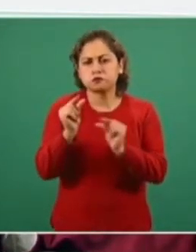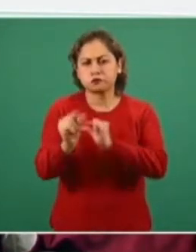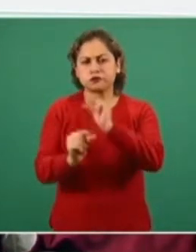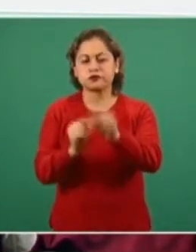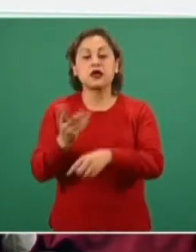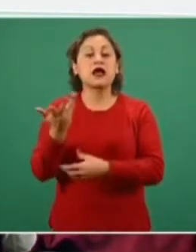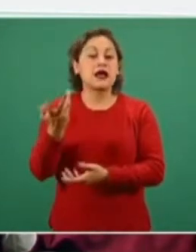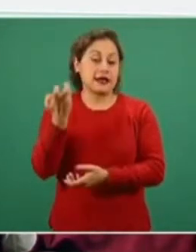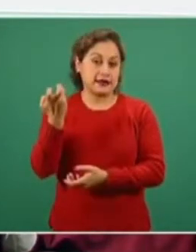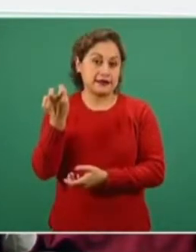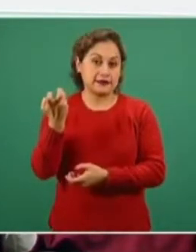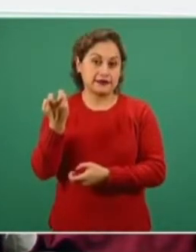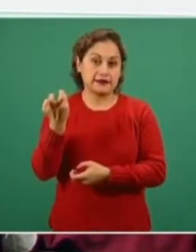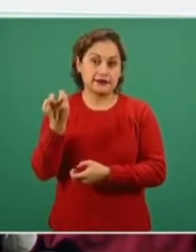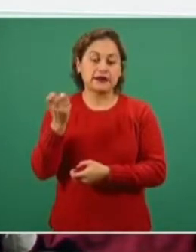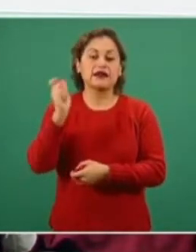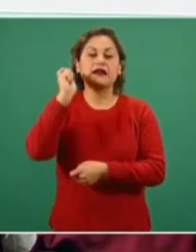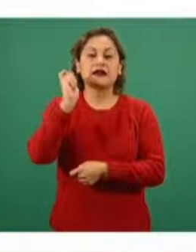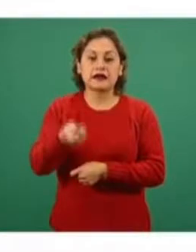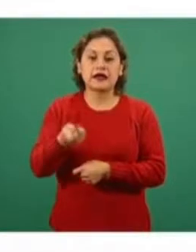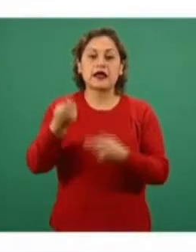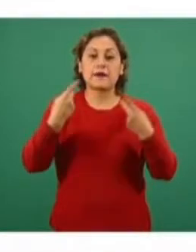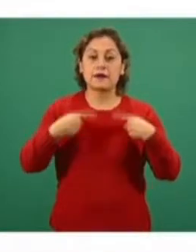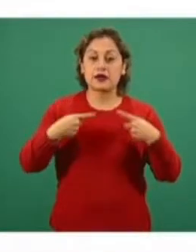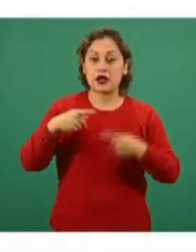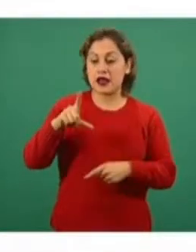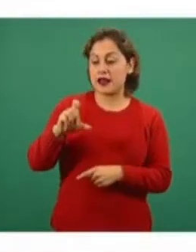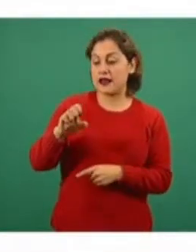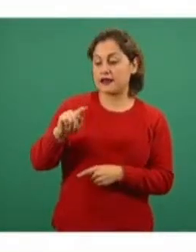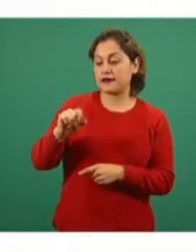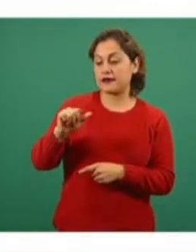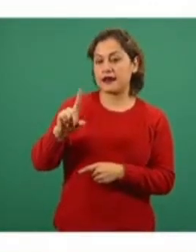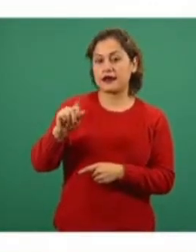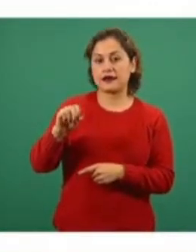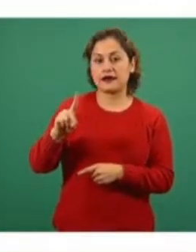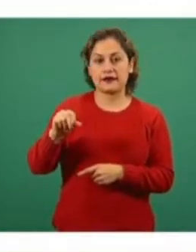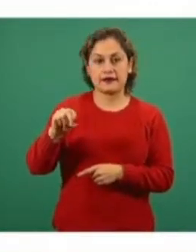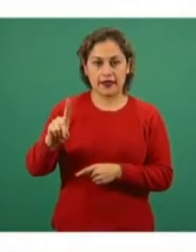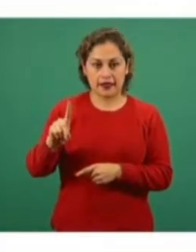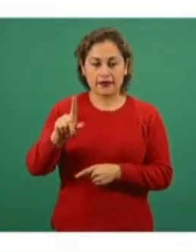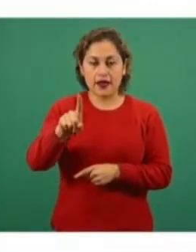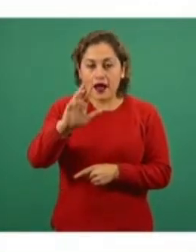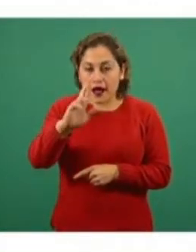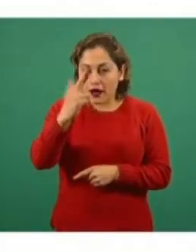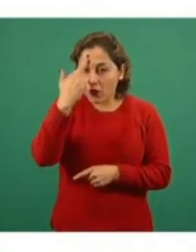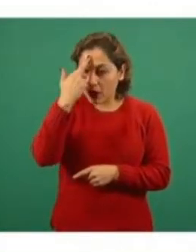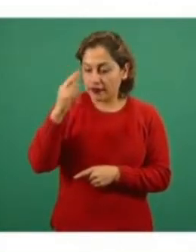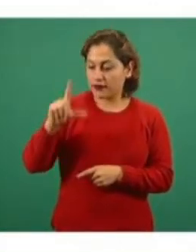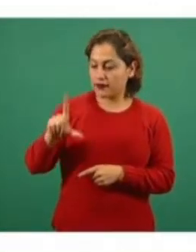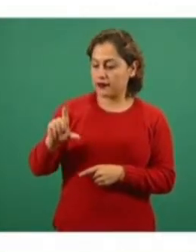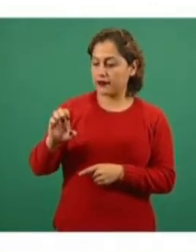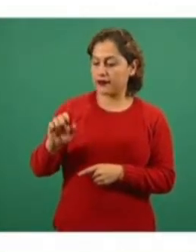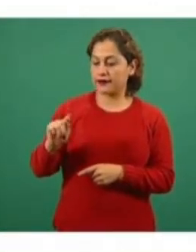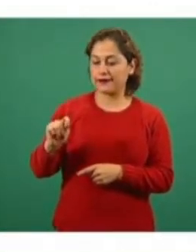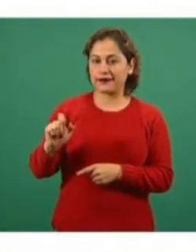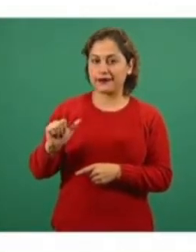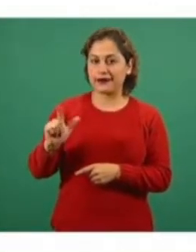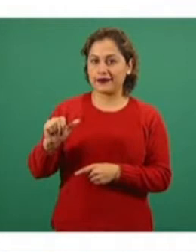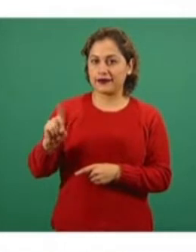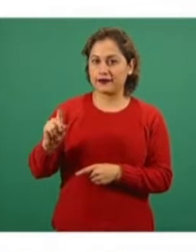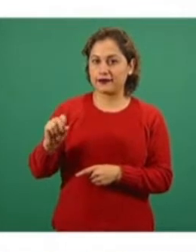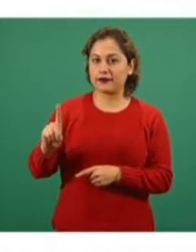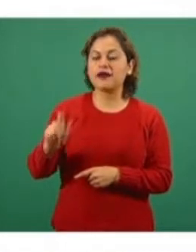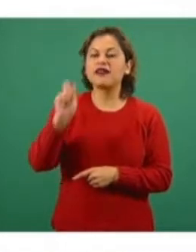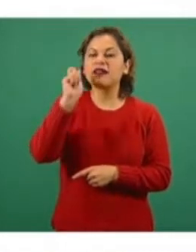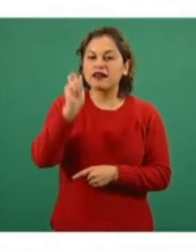es precisamente la tasa de letalidad por semana epidemiológica. Recuerden que la tasa de letalidad, lo que quiere decir es